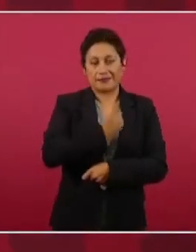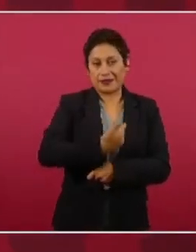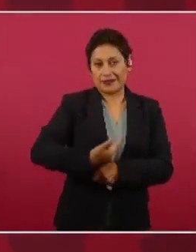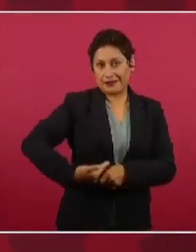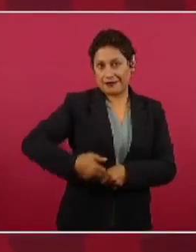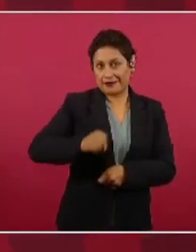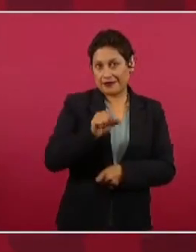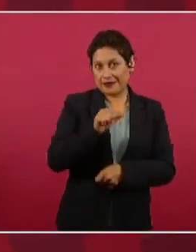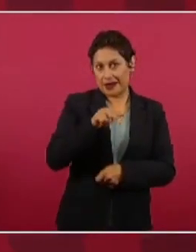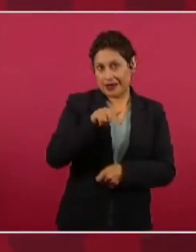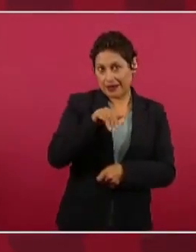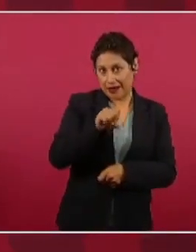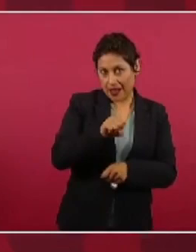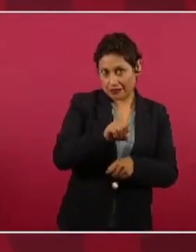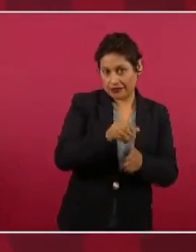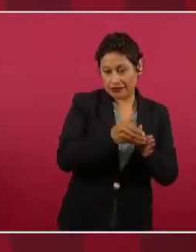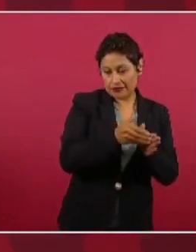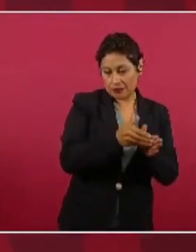O sea,